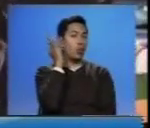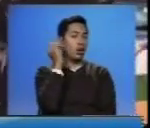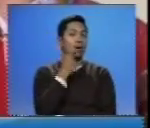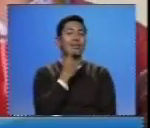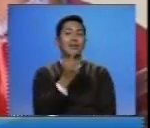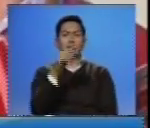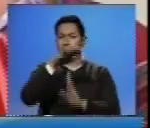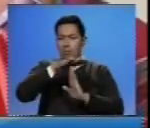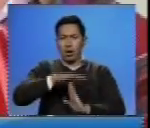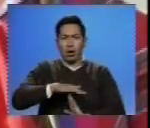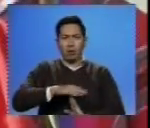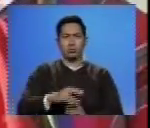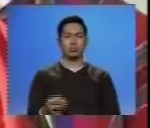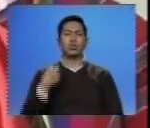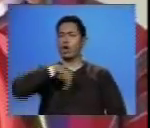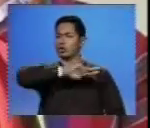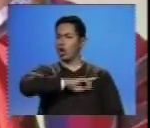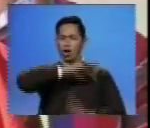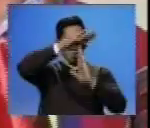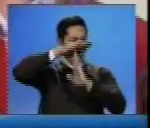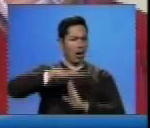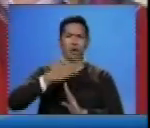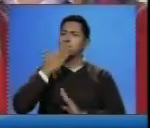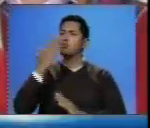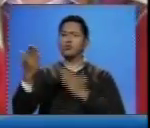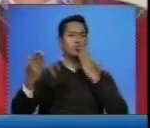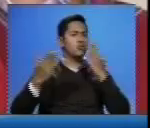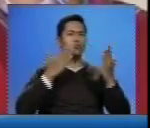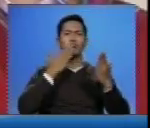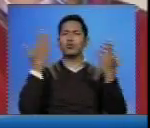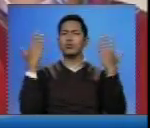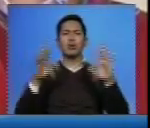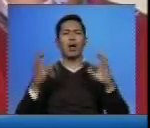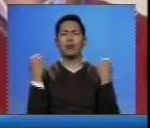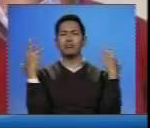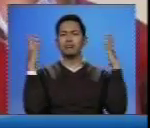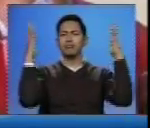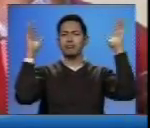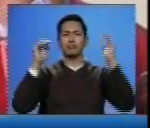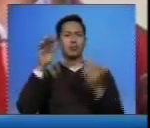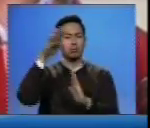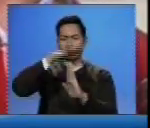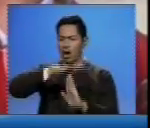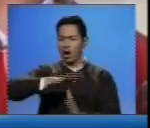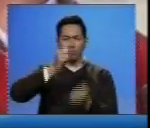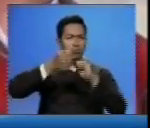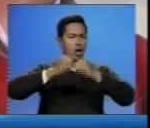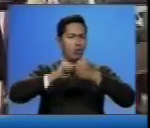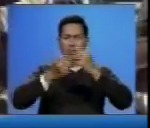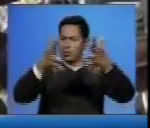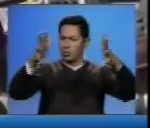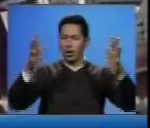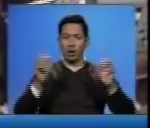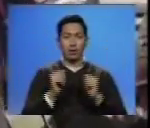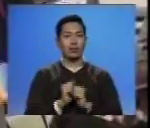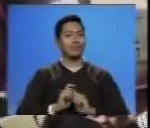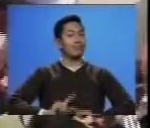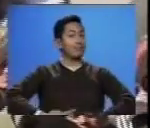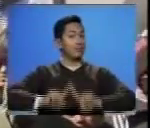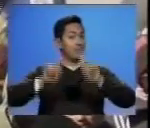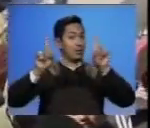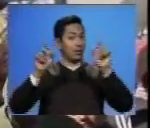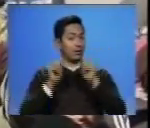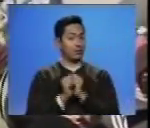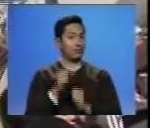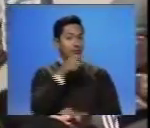pacíficos. Vamos a dar un beso volado y pasamos aplaudiendo. No va a haber ningún problema en la bandera. Sin embargo, Carlos